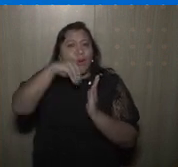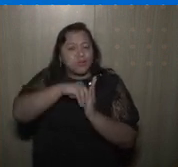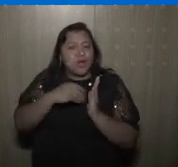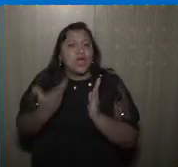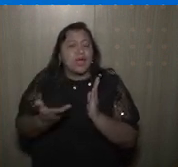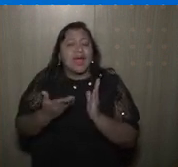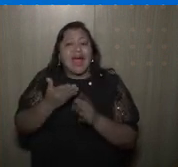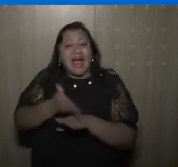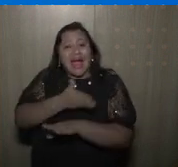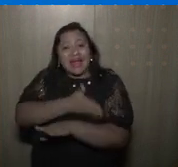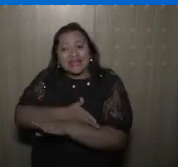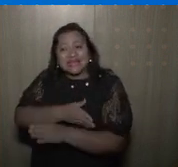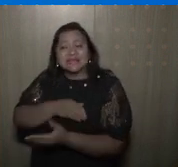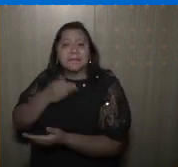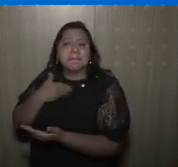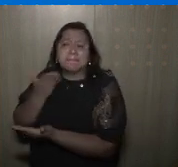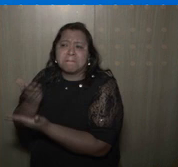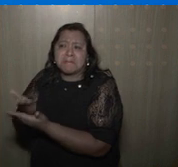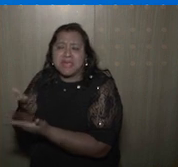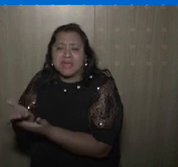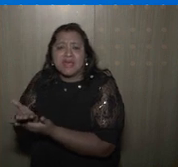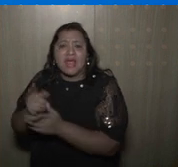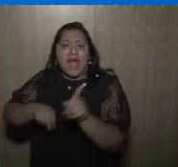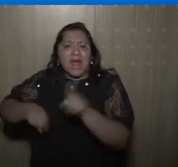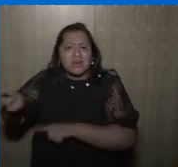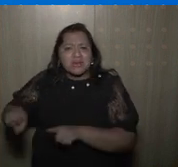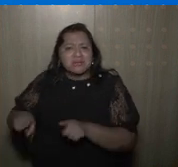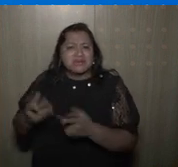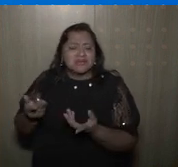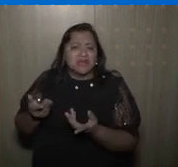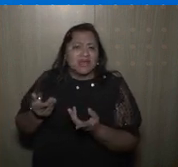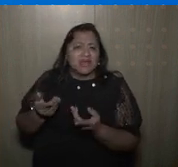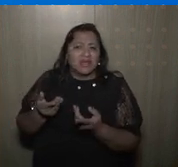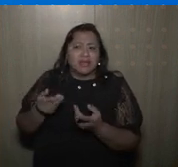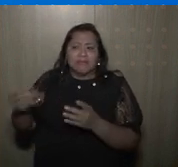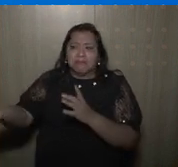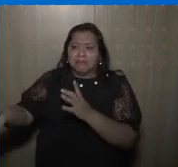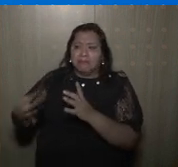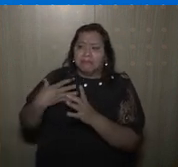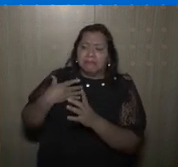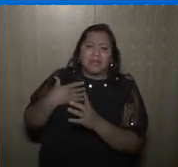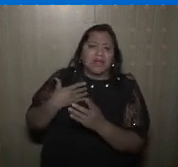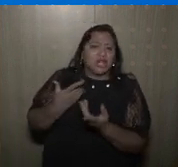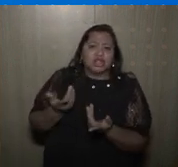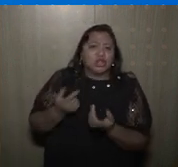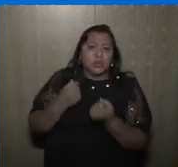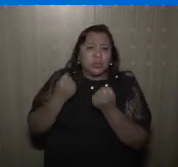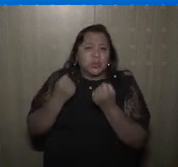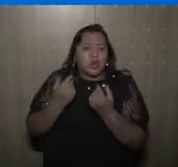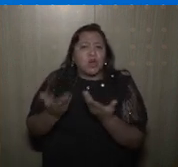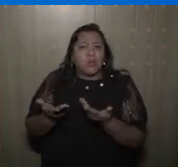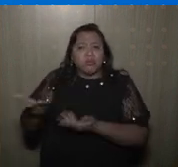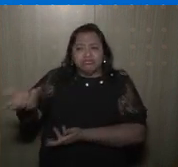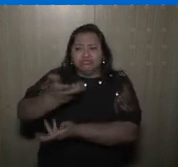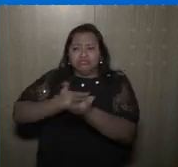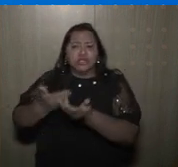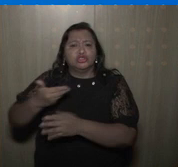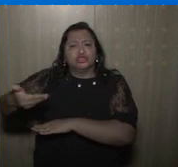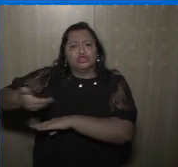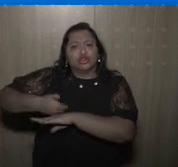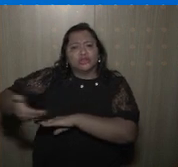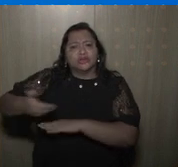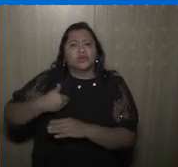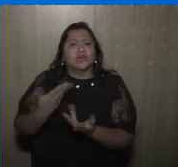envían por medio de la plataforma, en algunas ocasiones se presentan devoluciones de completitud o en otros casos solicitudes de